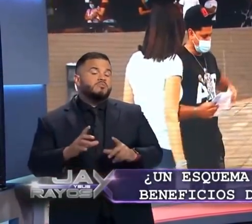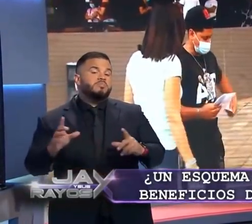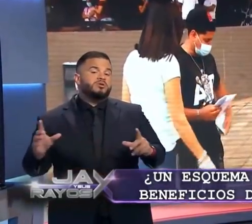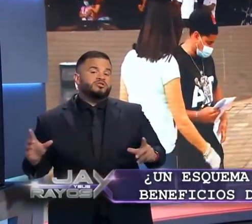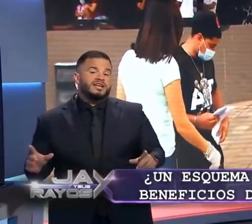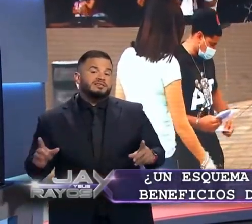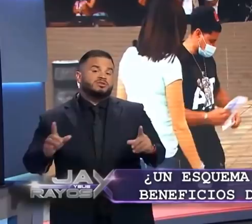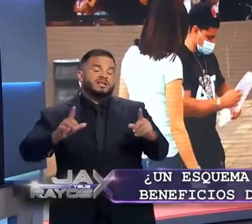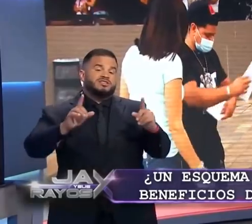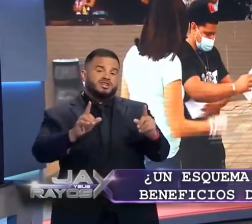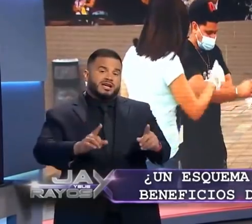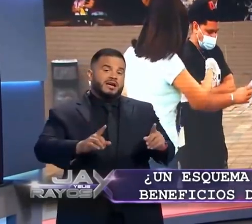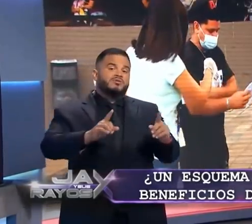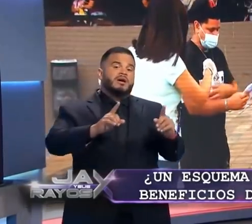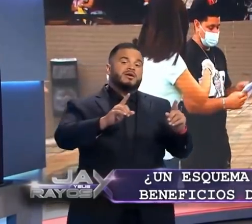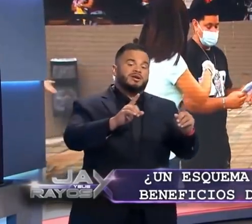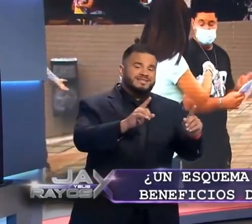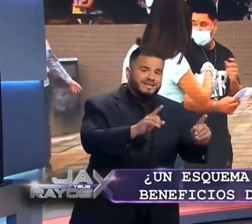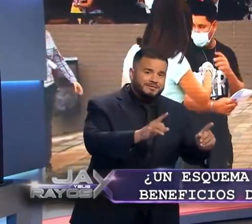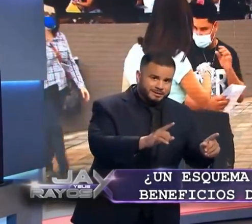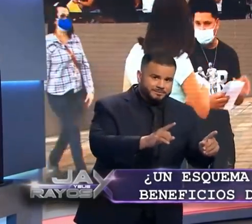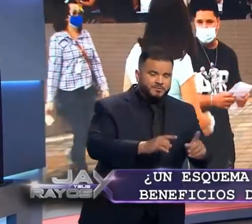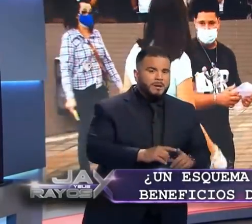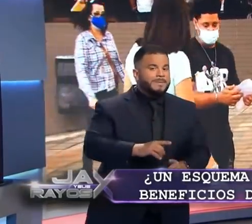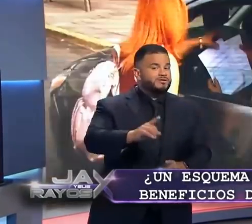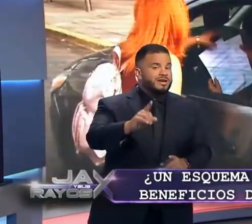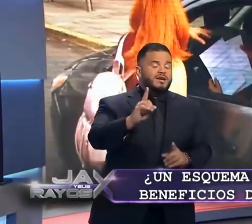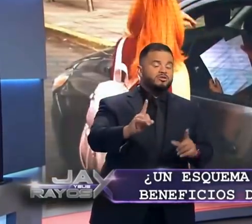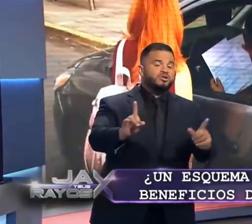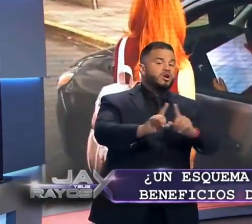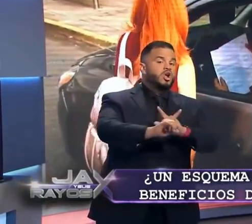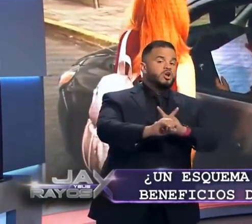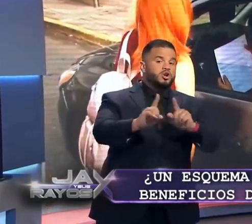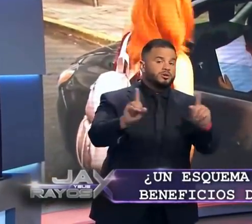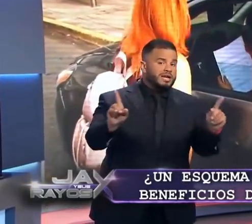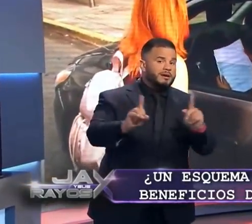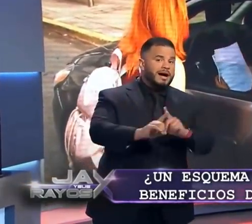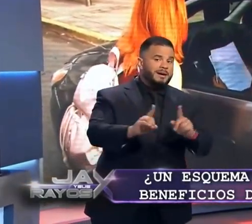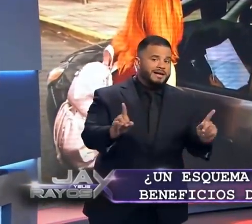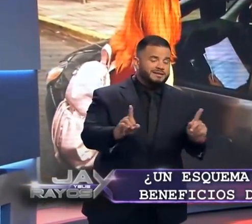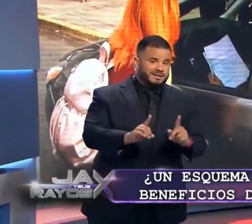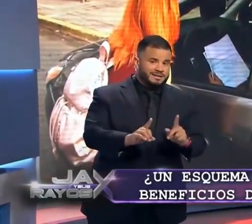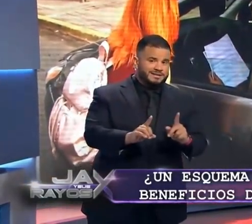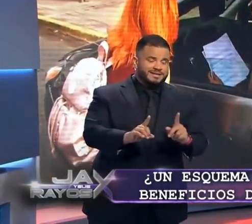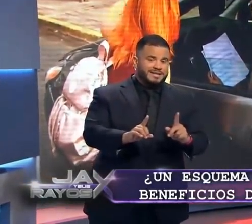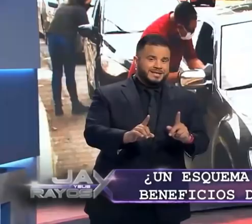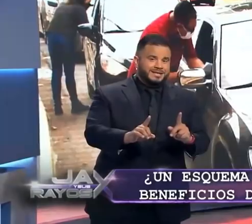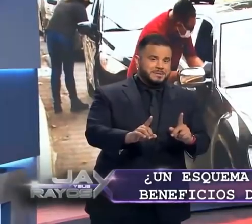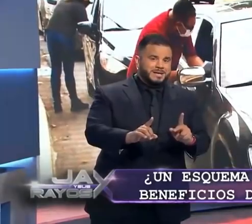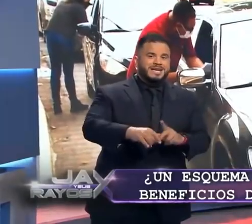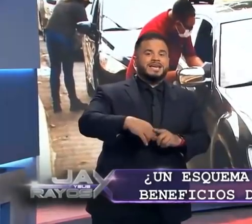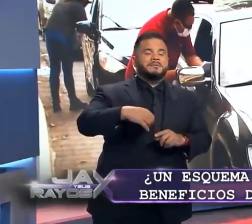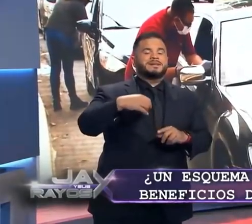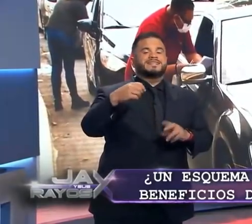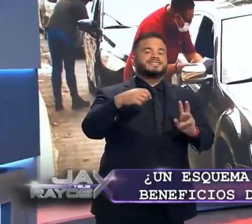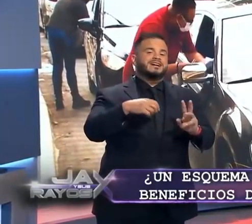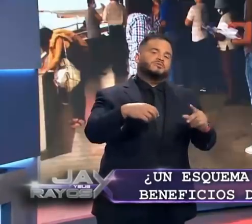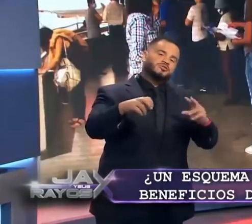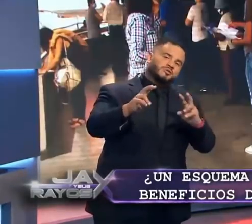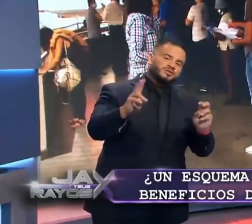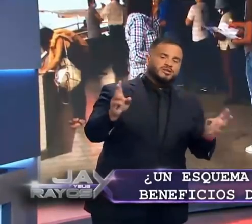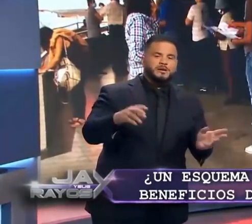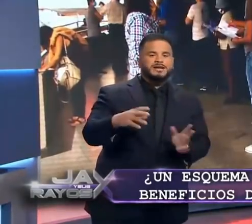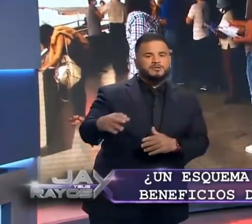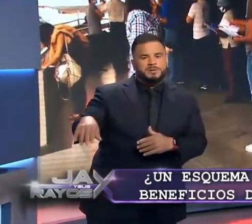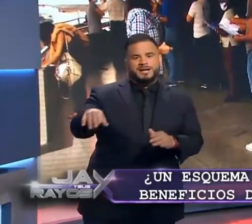hasta 1% del cheque una vez lo reciban. Personas que incluso no trabajaban antes y que presentan